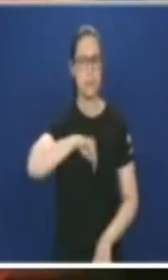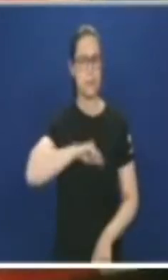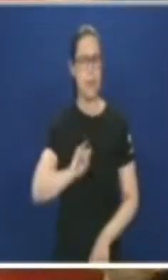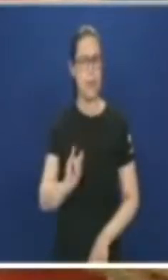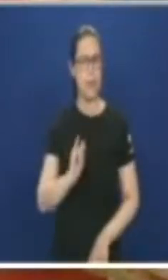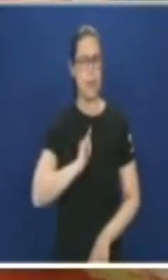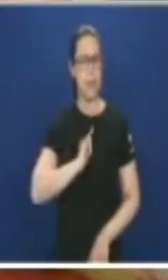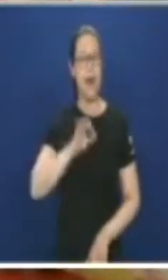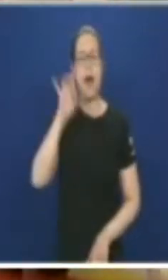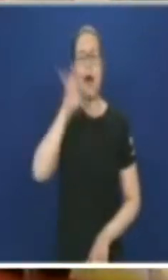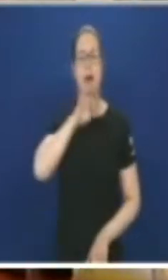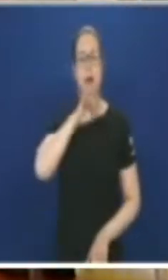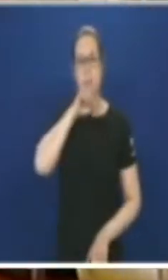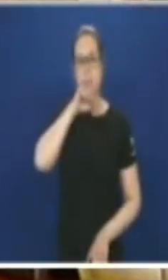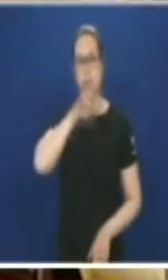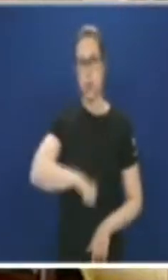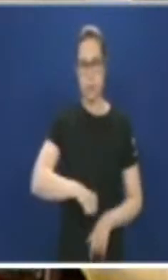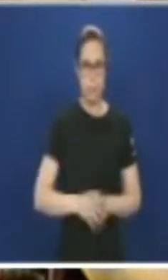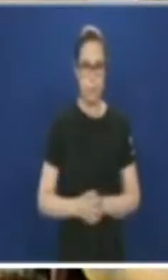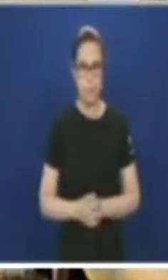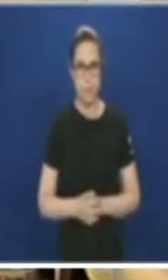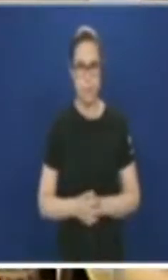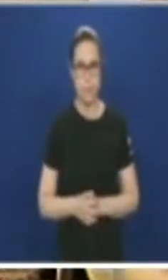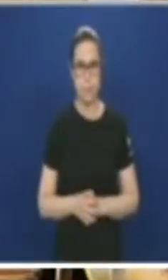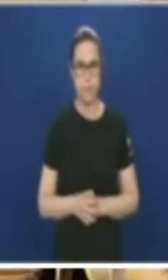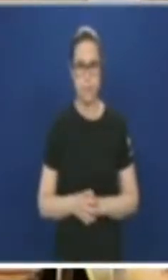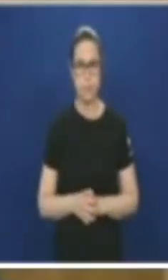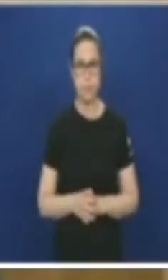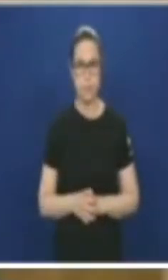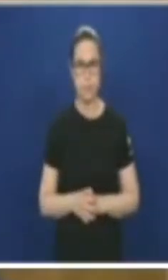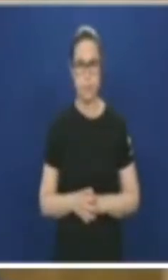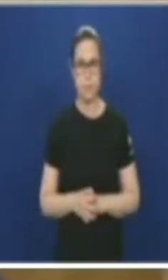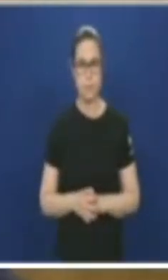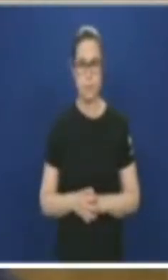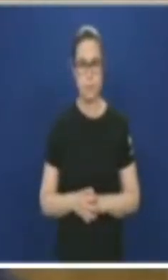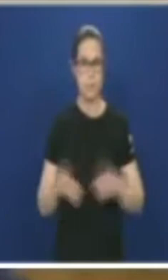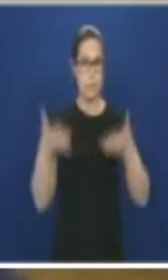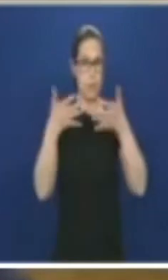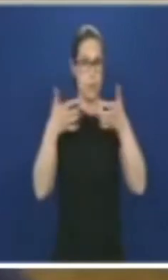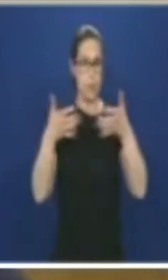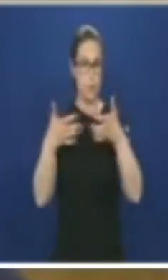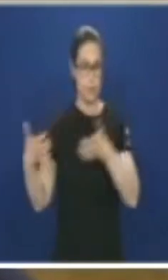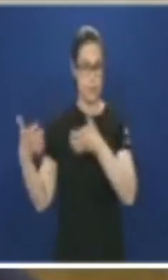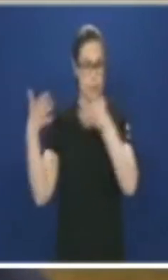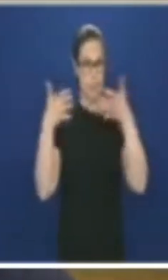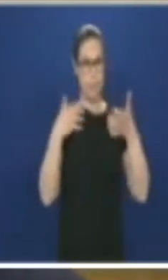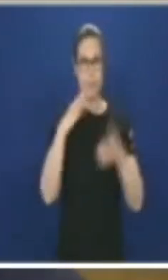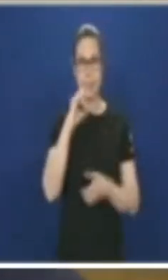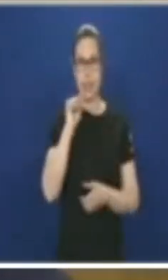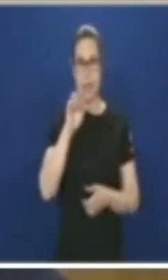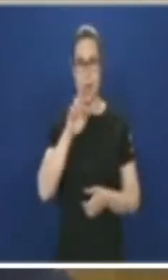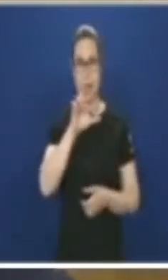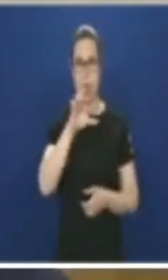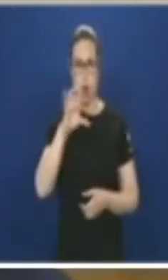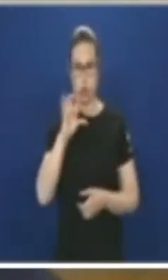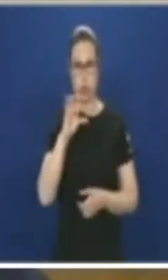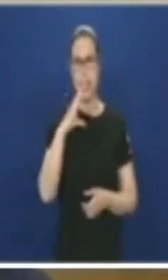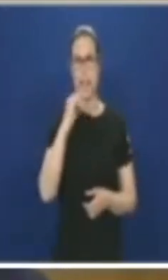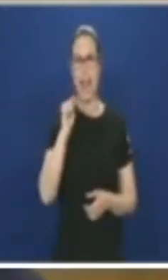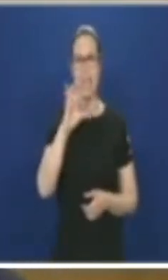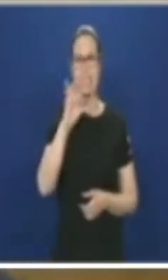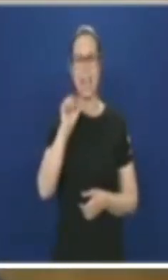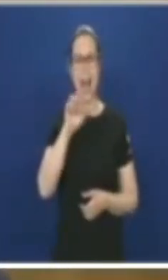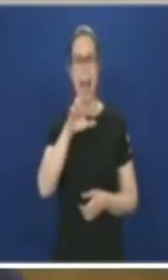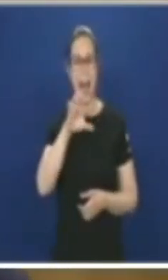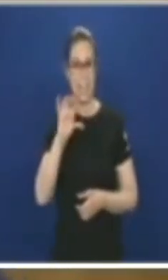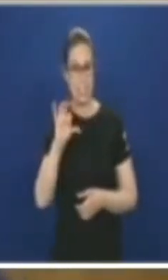cerna desta bella Galicia. En palabras de Carlos Casares, en pouco tempo a